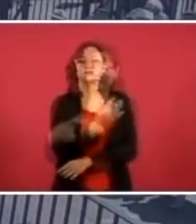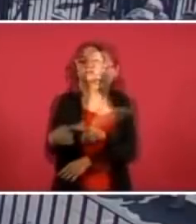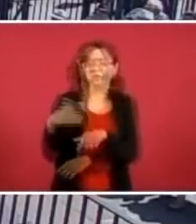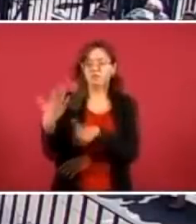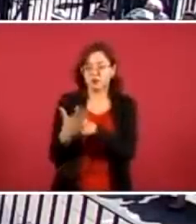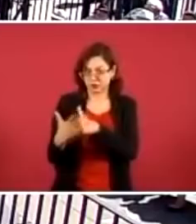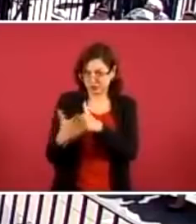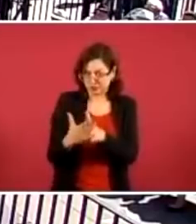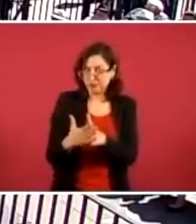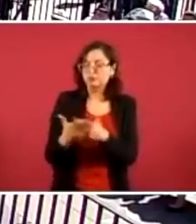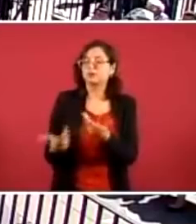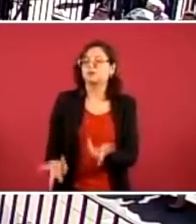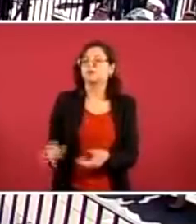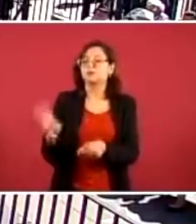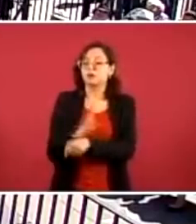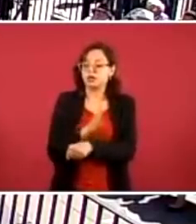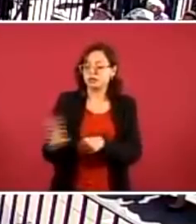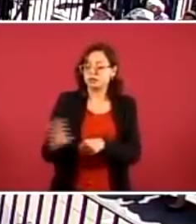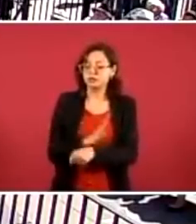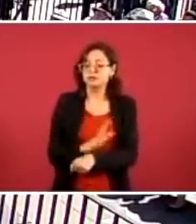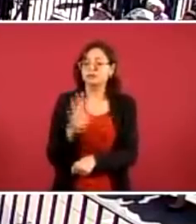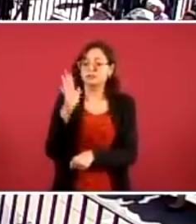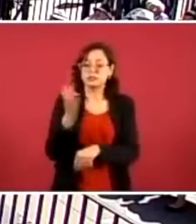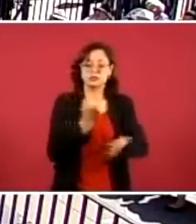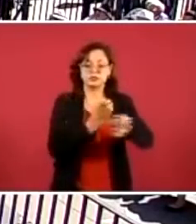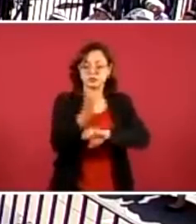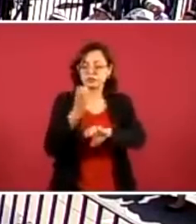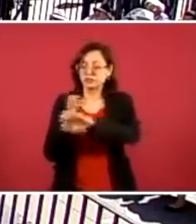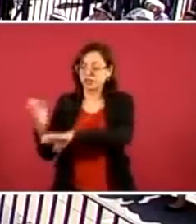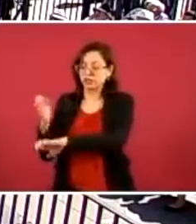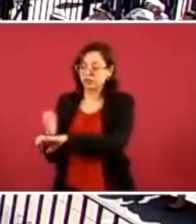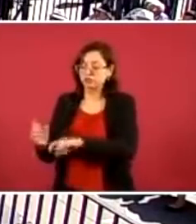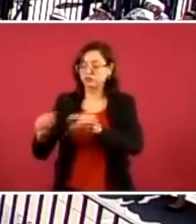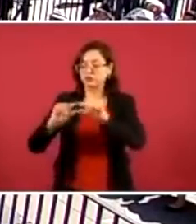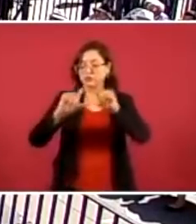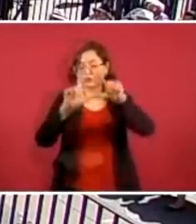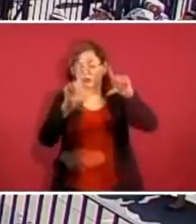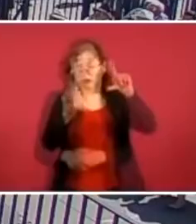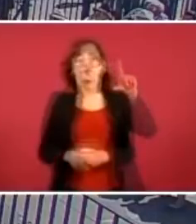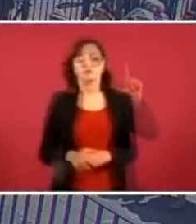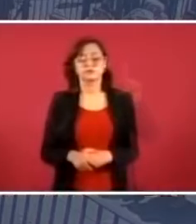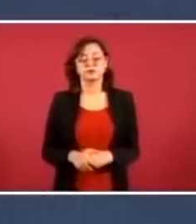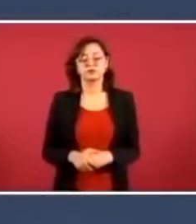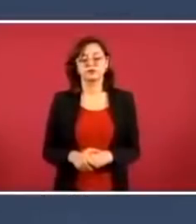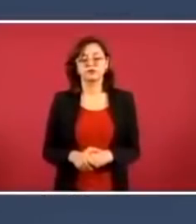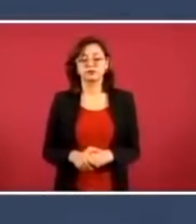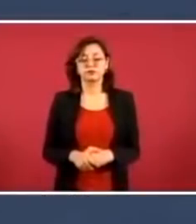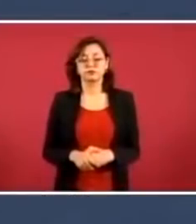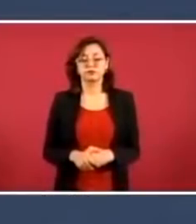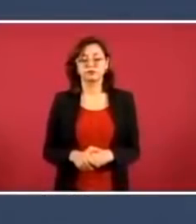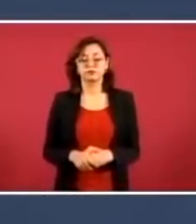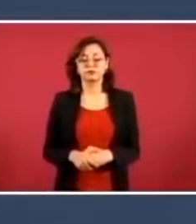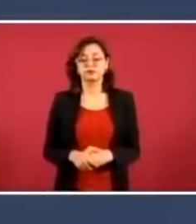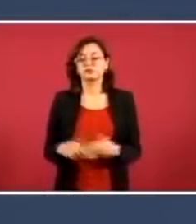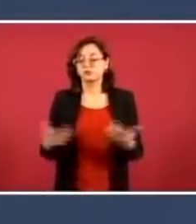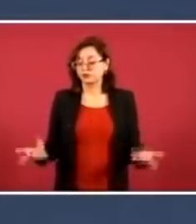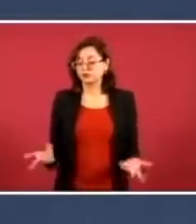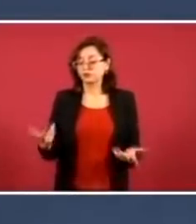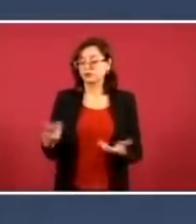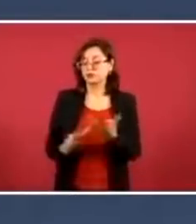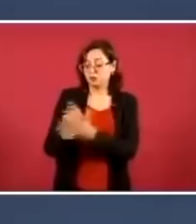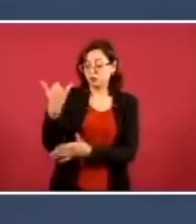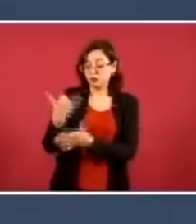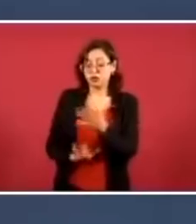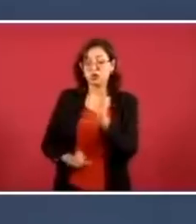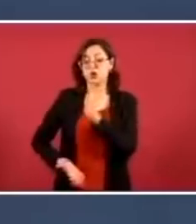poder. Será una fiesta cívica y combativa, ha dicho. Así que cabe esperar un mensaje